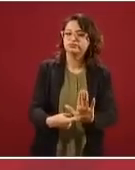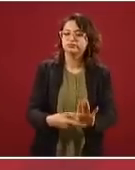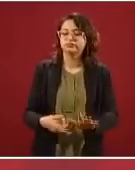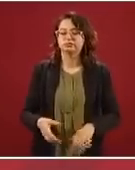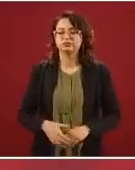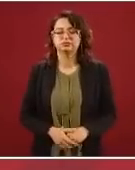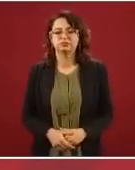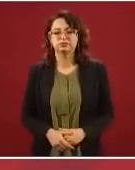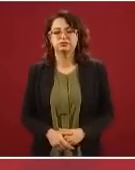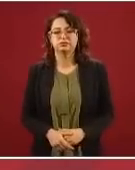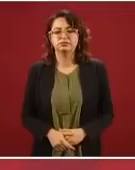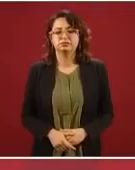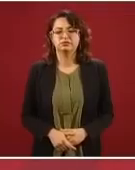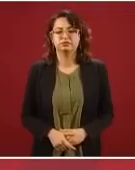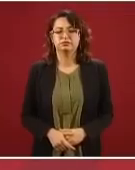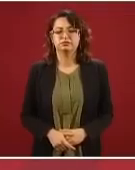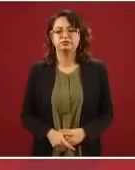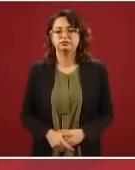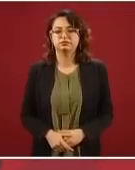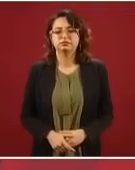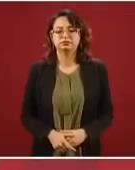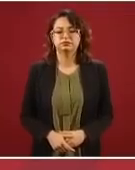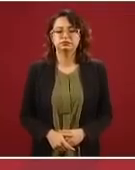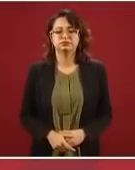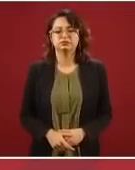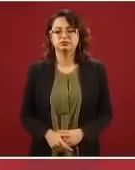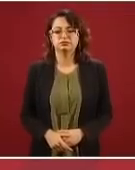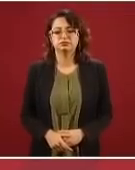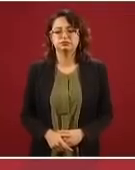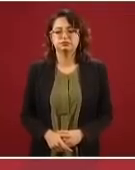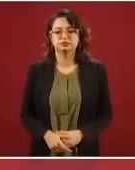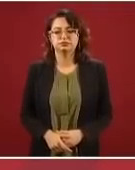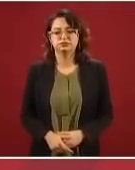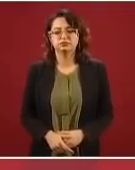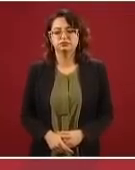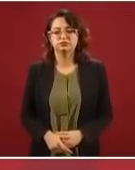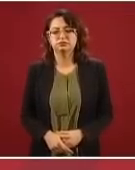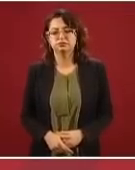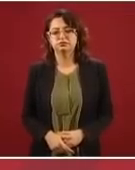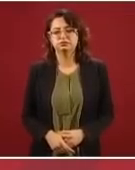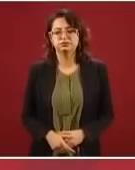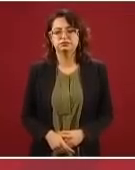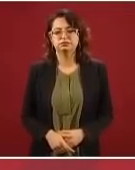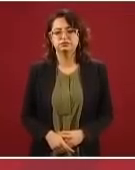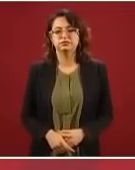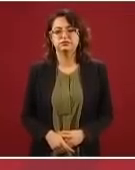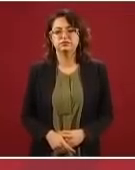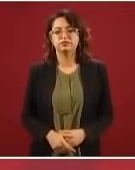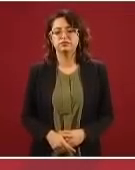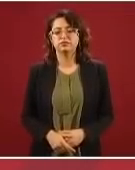No debemos de hacerle el